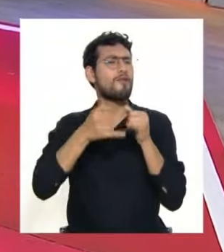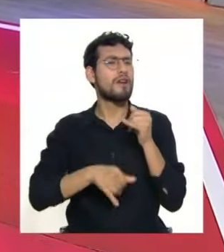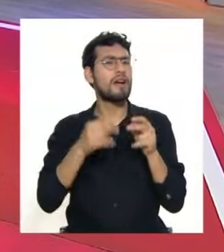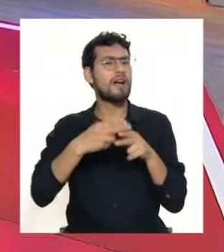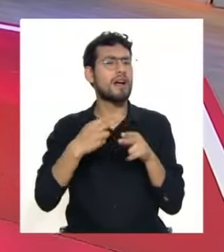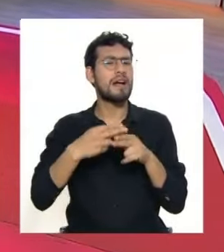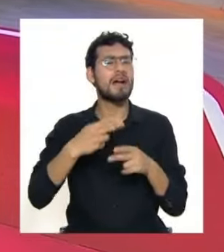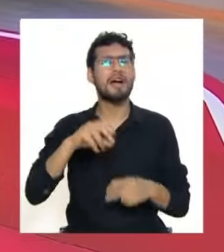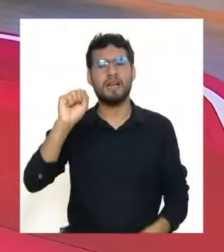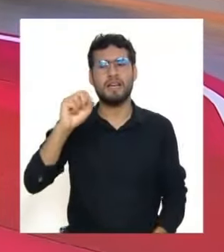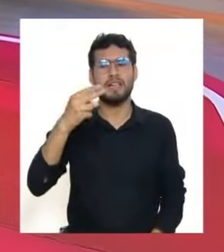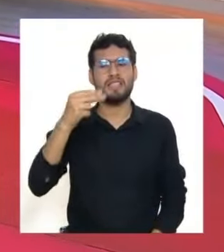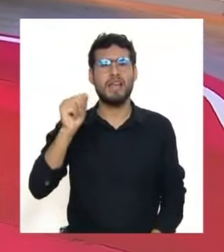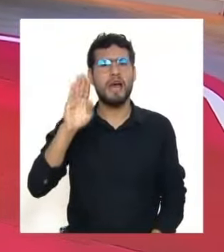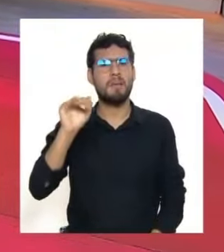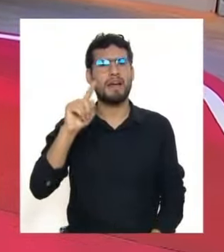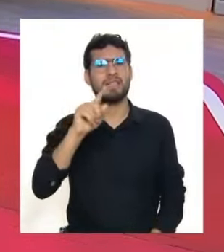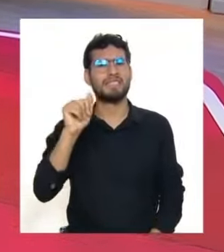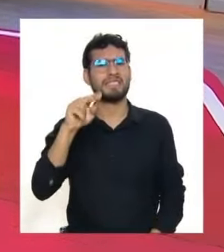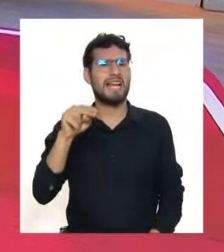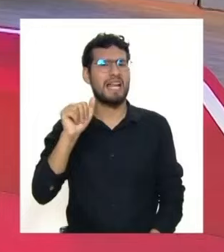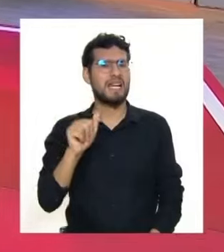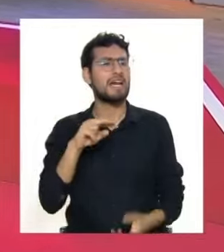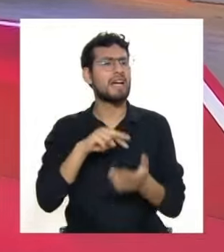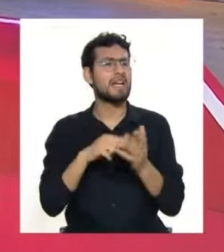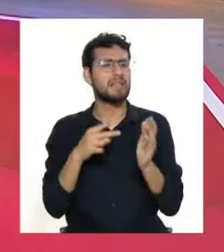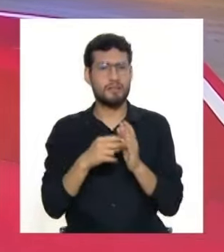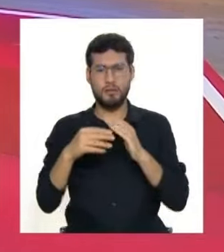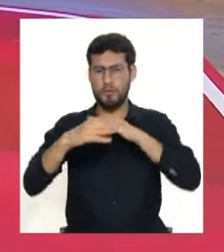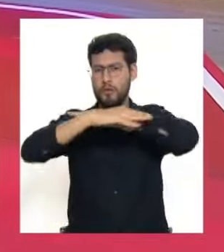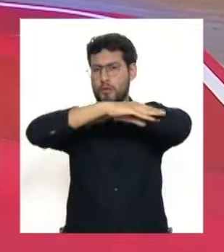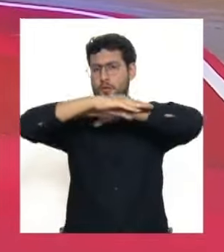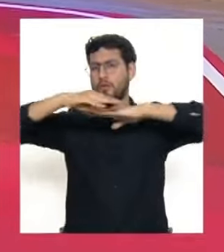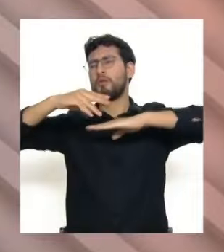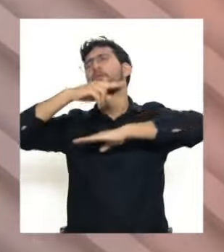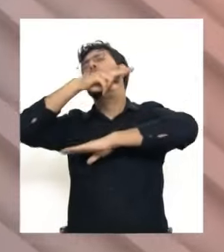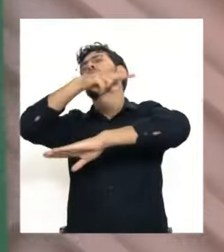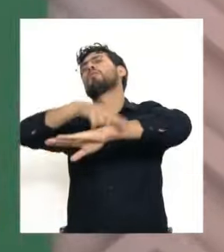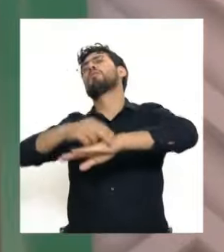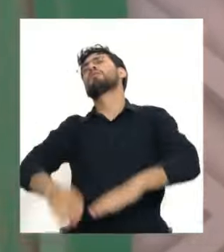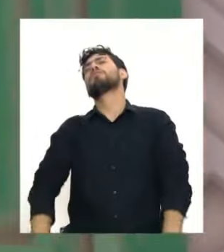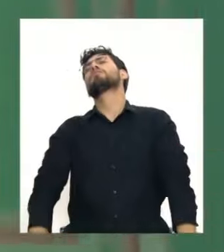llama Shavasana. Consiste en tumbarte. Y para eso,